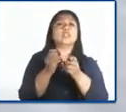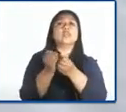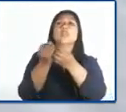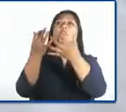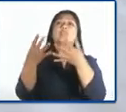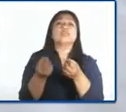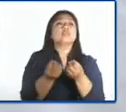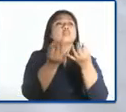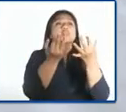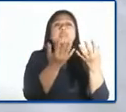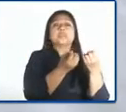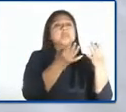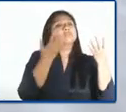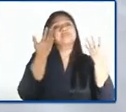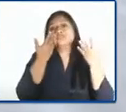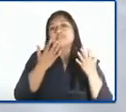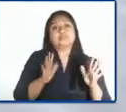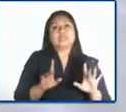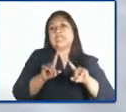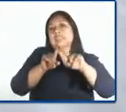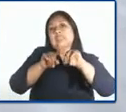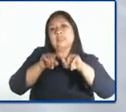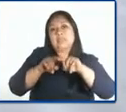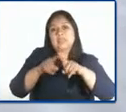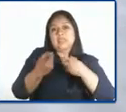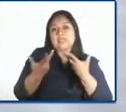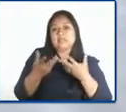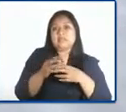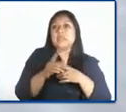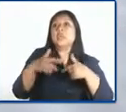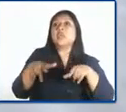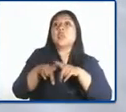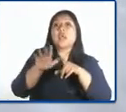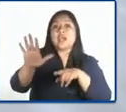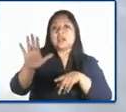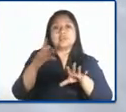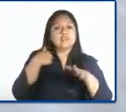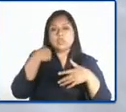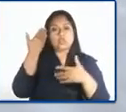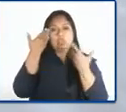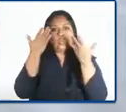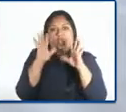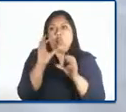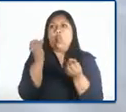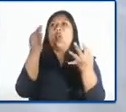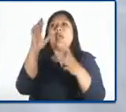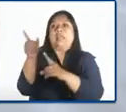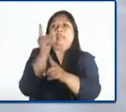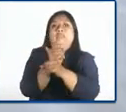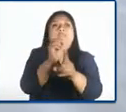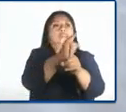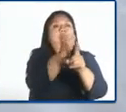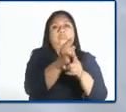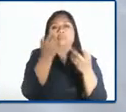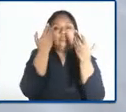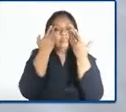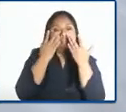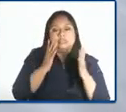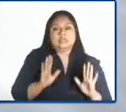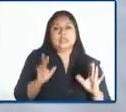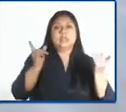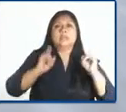¿verdad?, dependiendo del lugar en el que se encuentren. Pues no tengo el dato exacto de cada una de las delegaciones regionales, pero cada